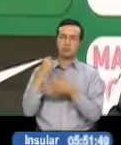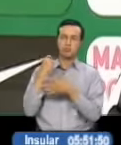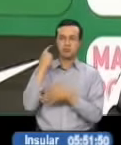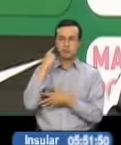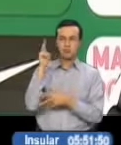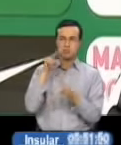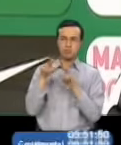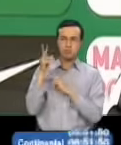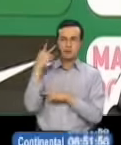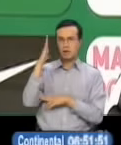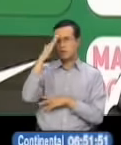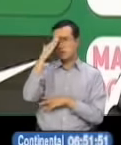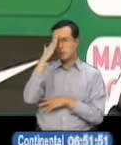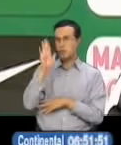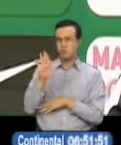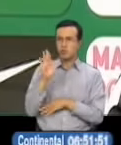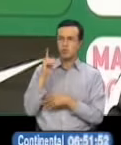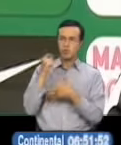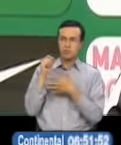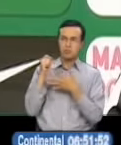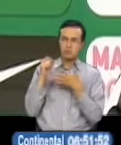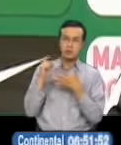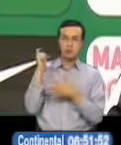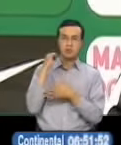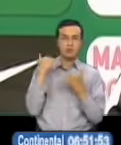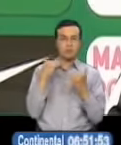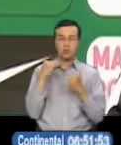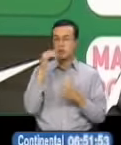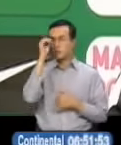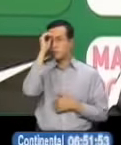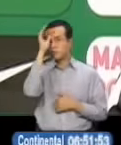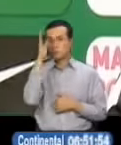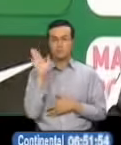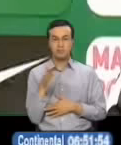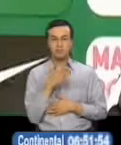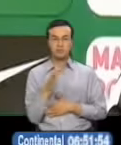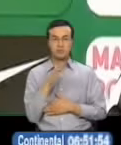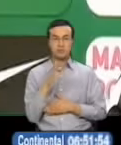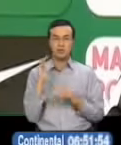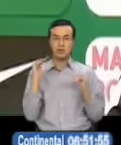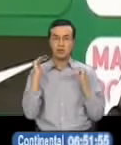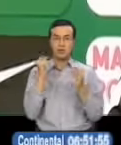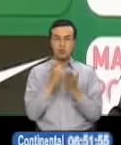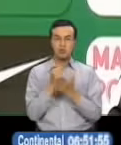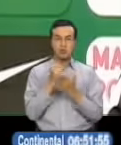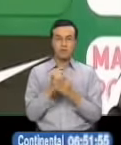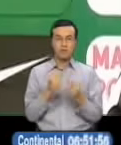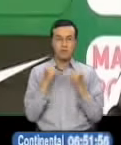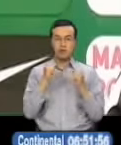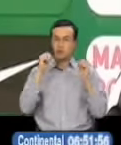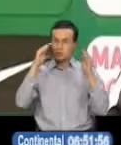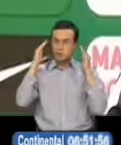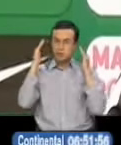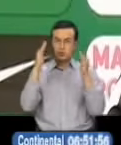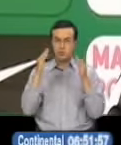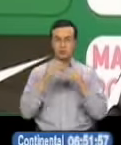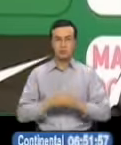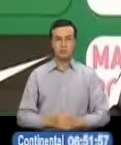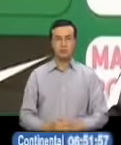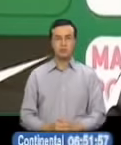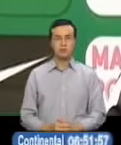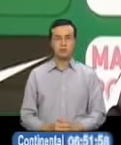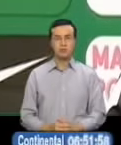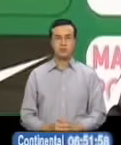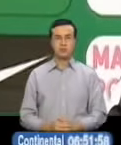características, sabemos que tenemos que hacer un juego de mucha inteligencia, de gran nivel de agresividad, de concentración, altísima concentración,